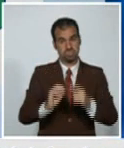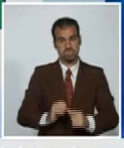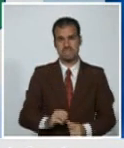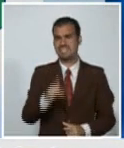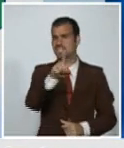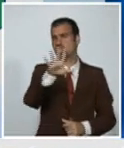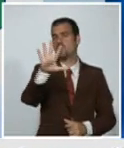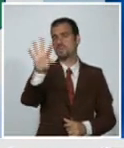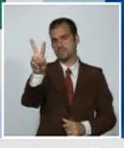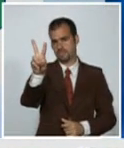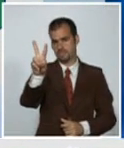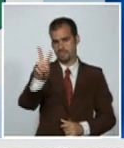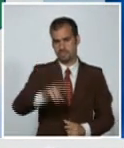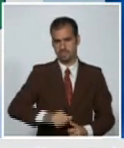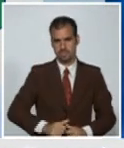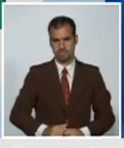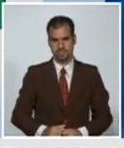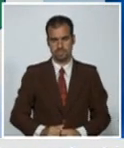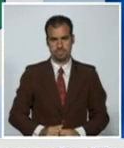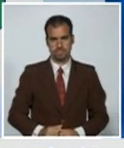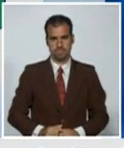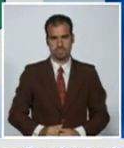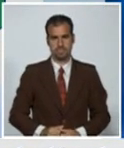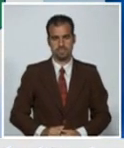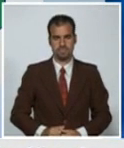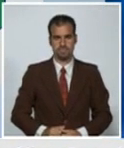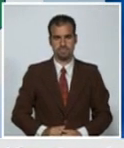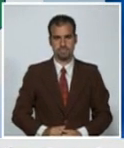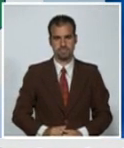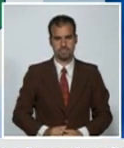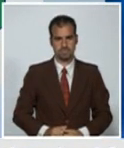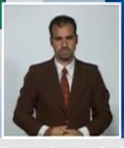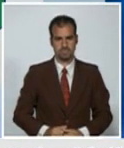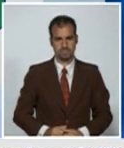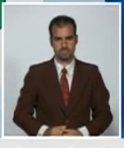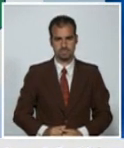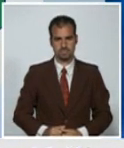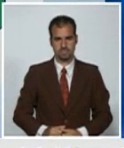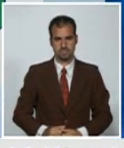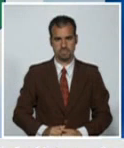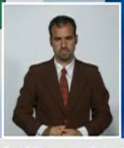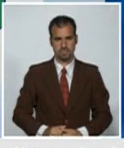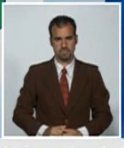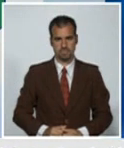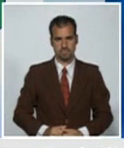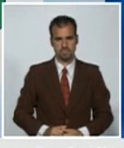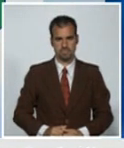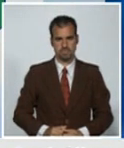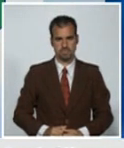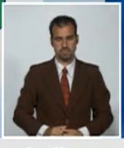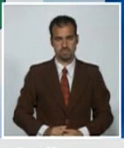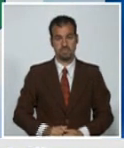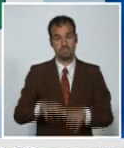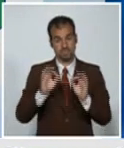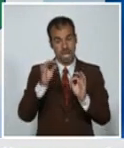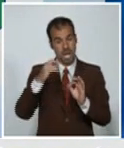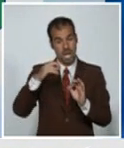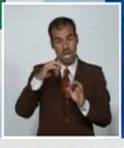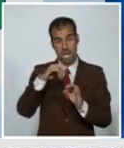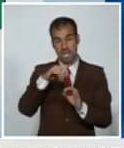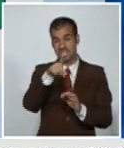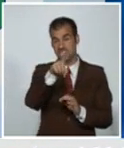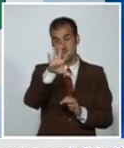152 de los casos diagnosticados ayer tenían 60 y más años de